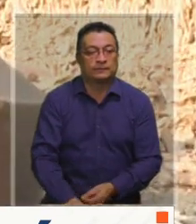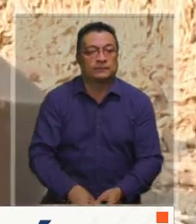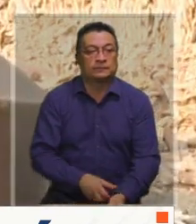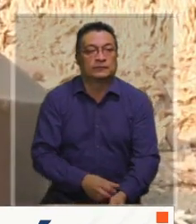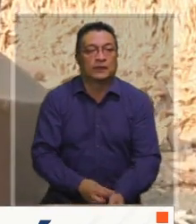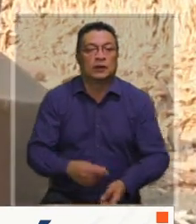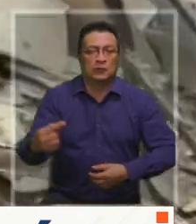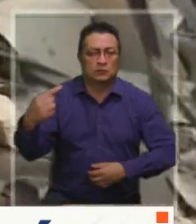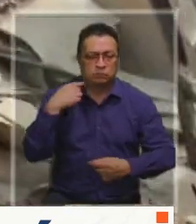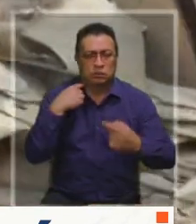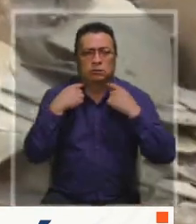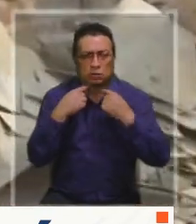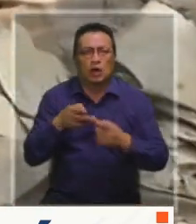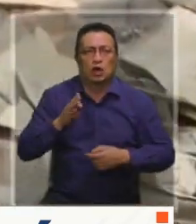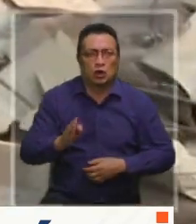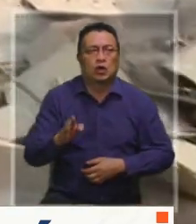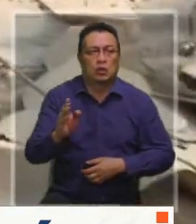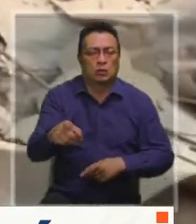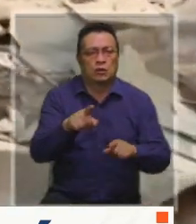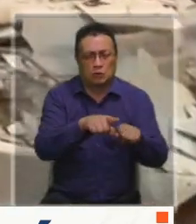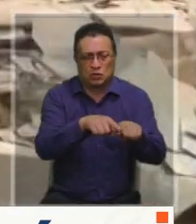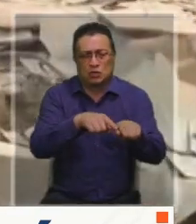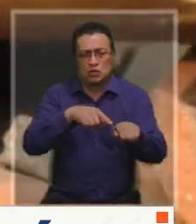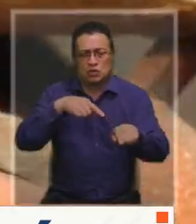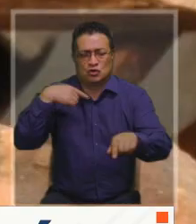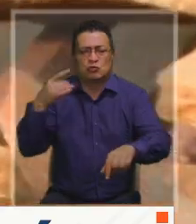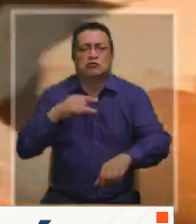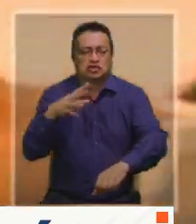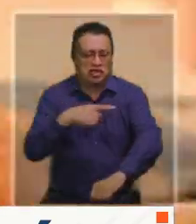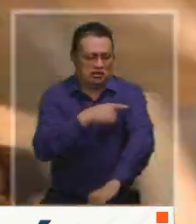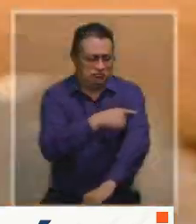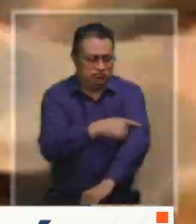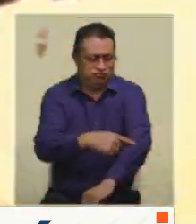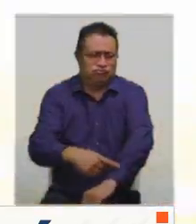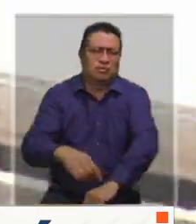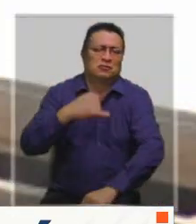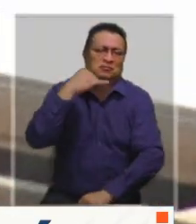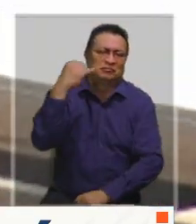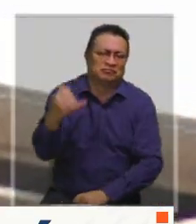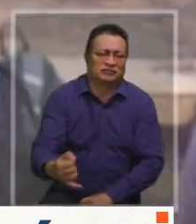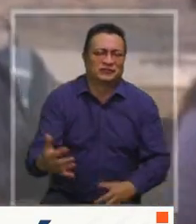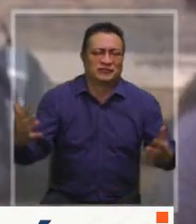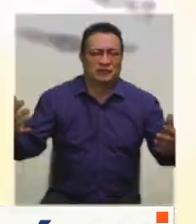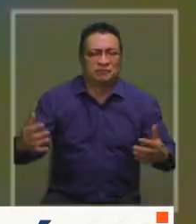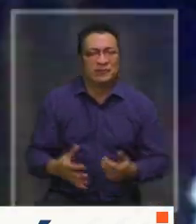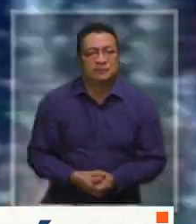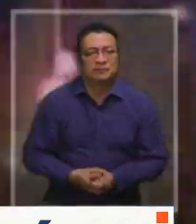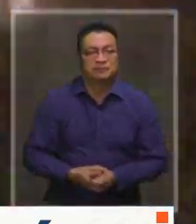Amenazas constantes ha enfrentado esta larga y angosta faja de tierra llamada Chile.